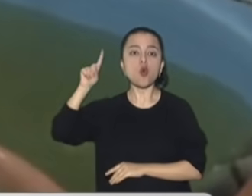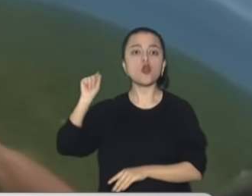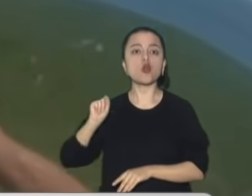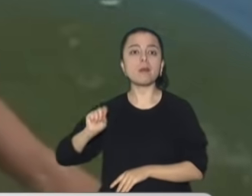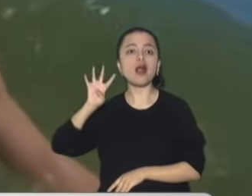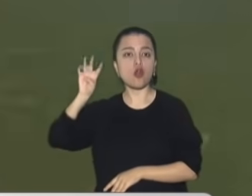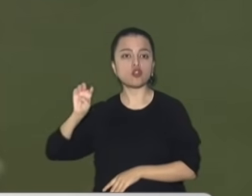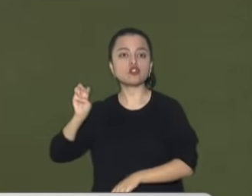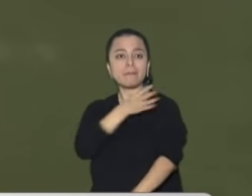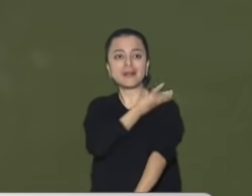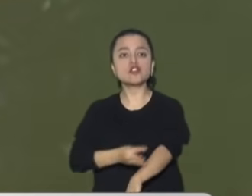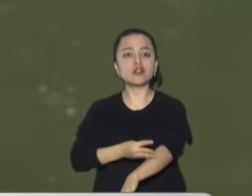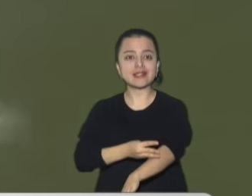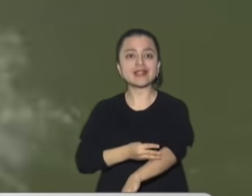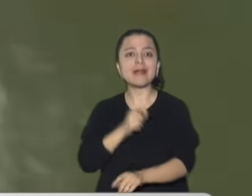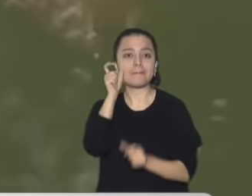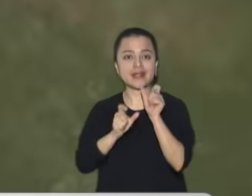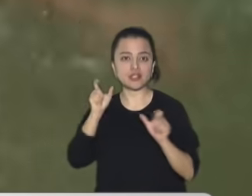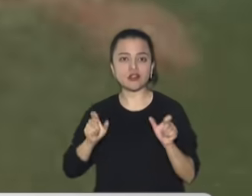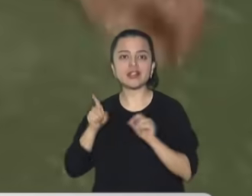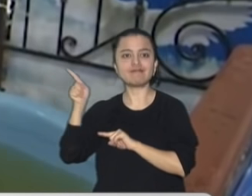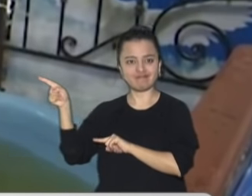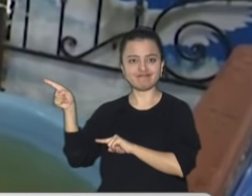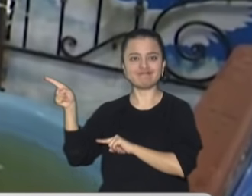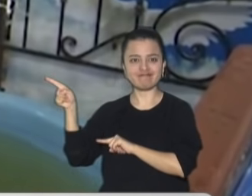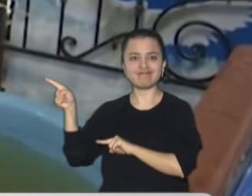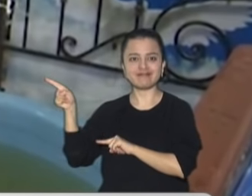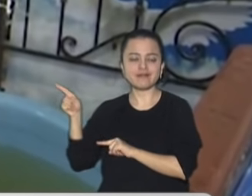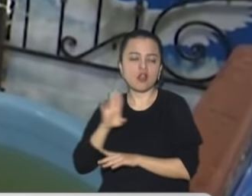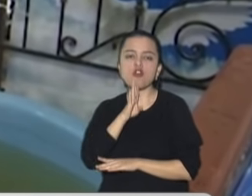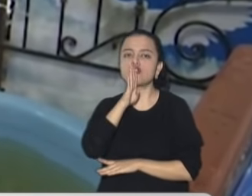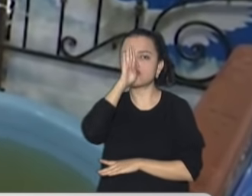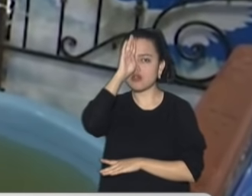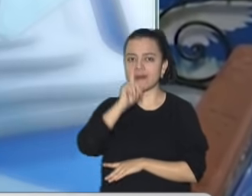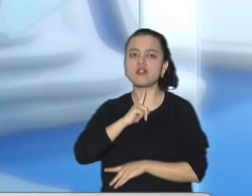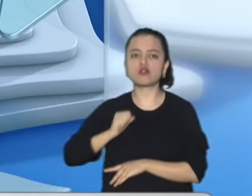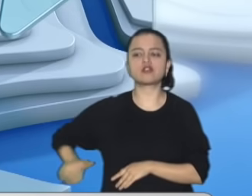en todos los rincones de Rusia tomaron parte de este rito religioso.